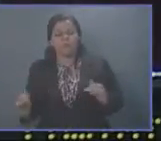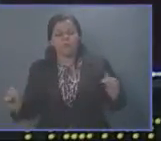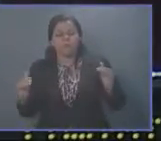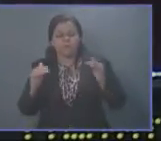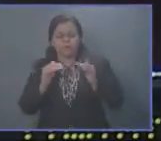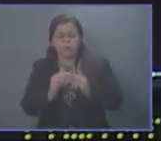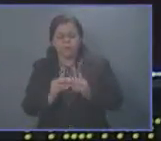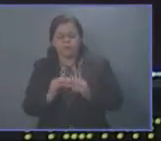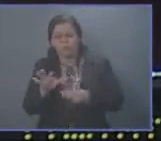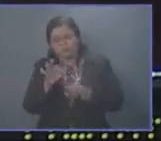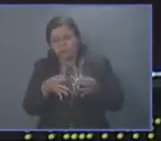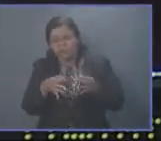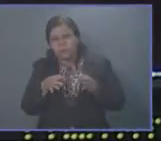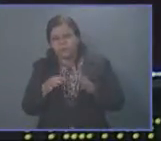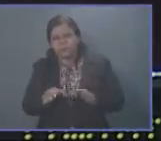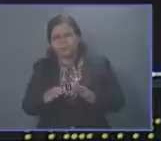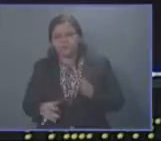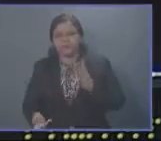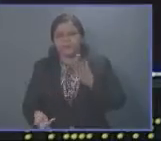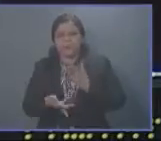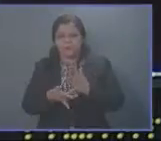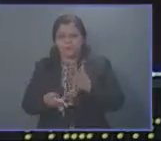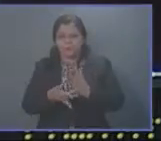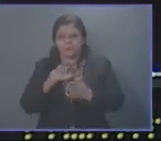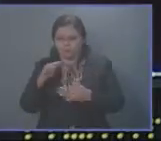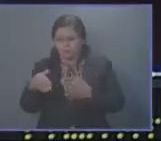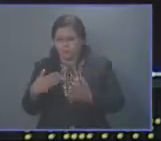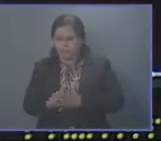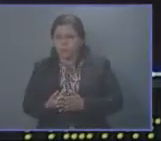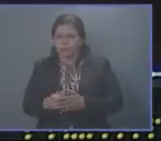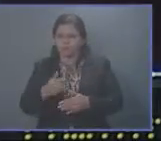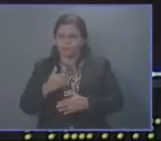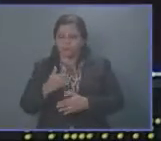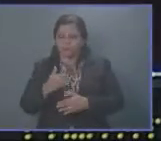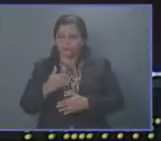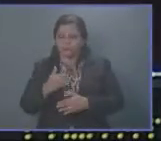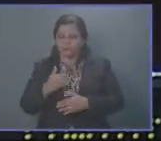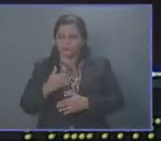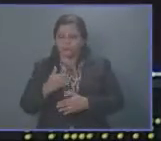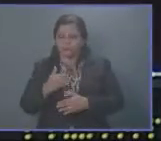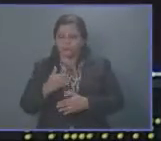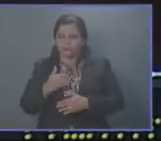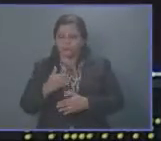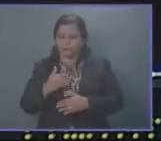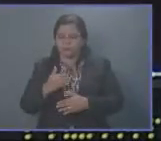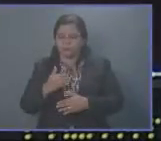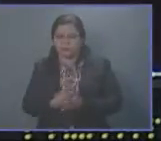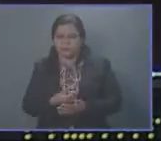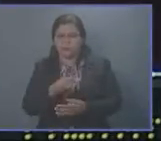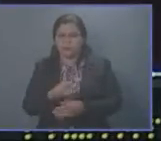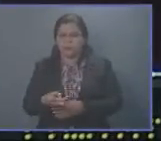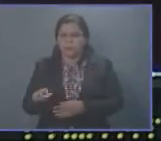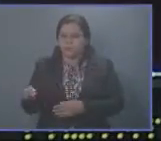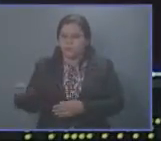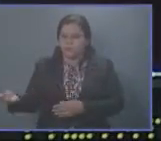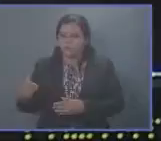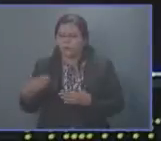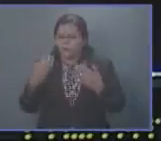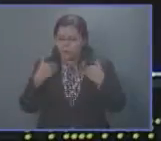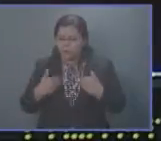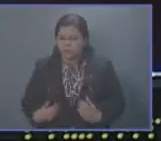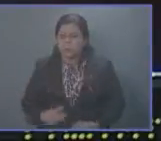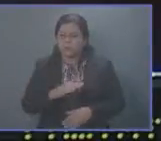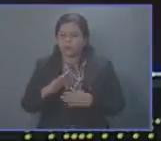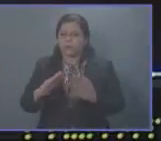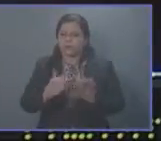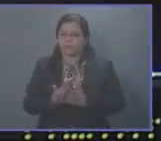se tecnifica el sector de producción de zapatos y de materiales de uniformes en nuestro país,